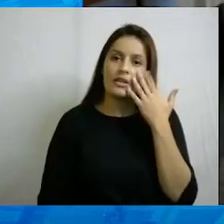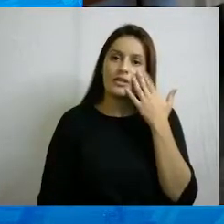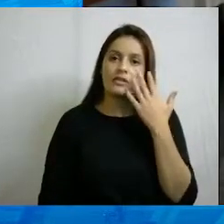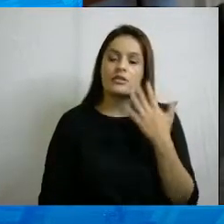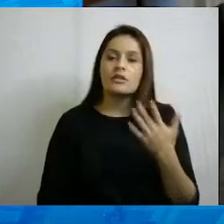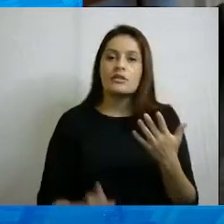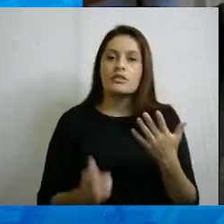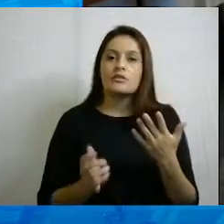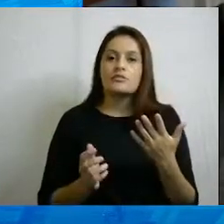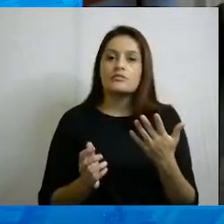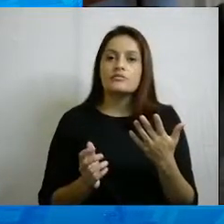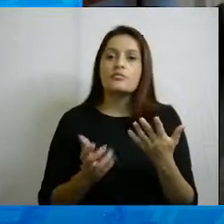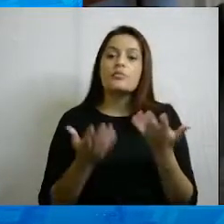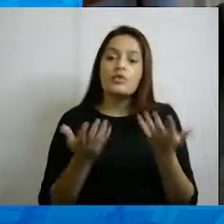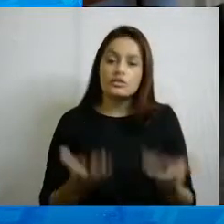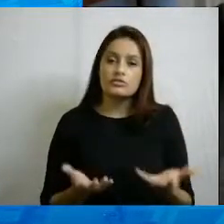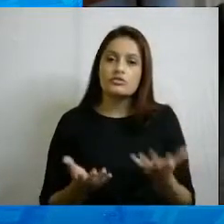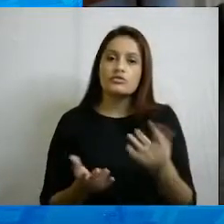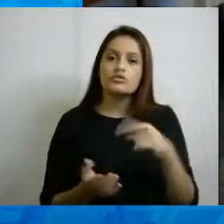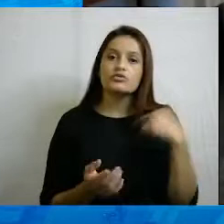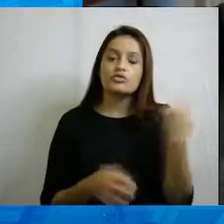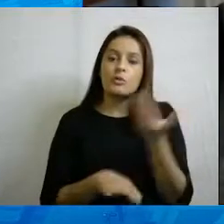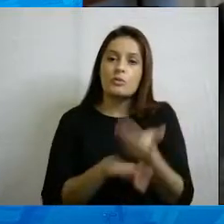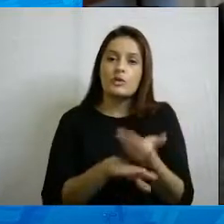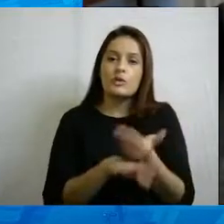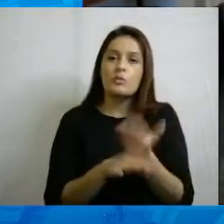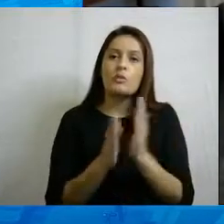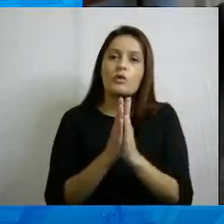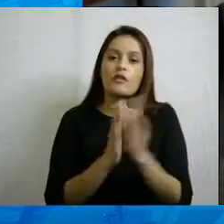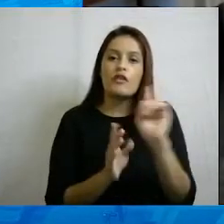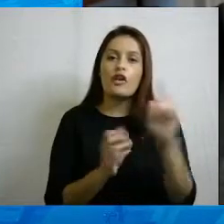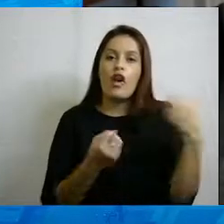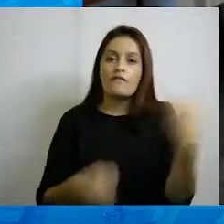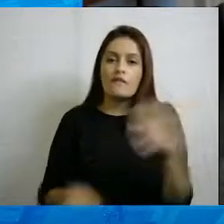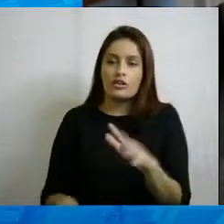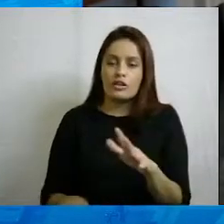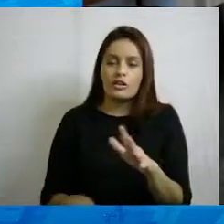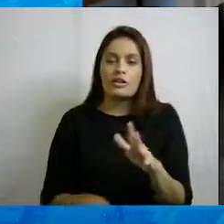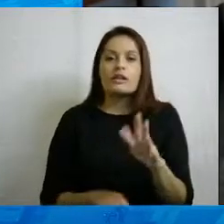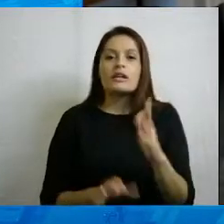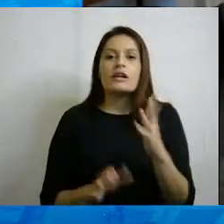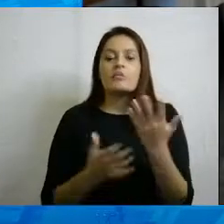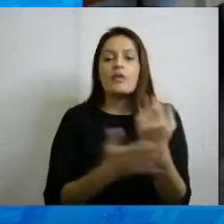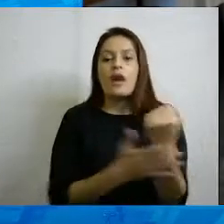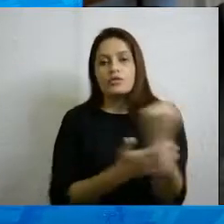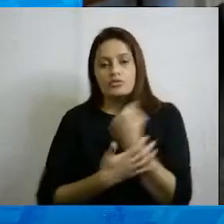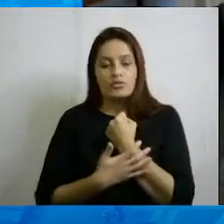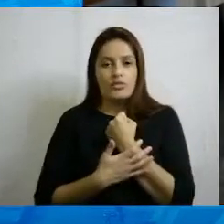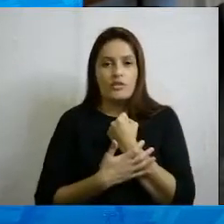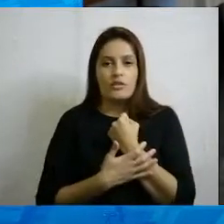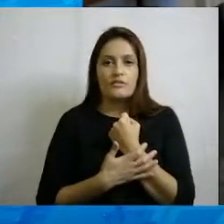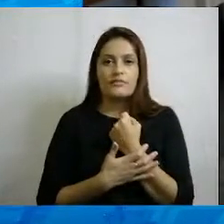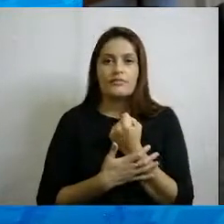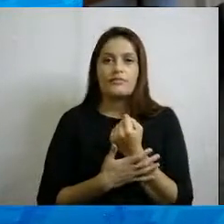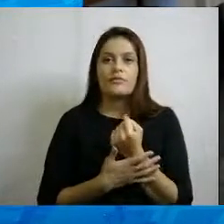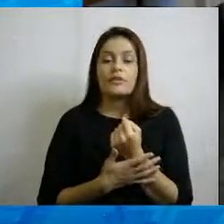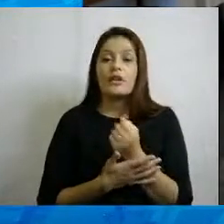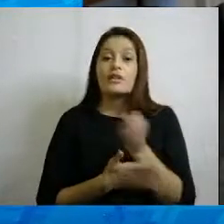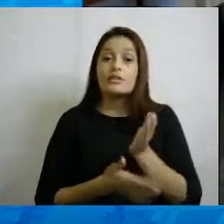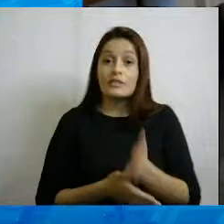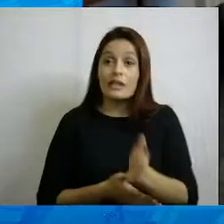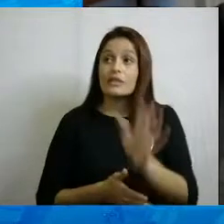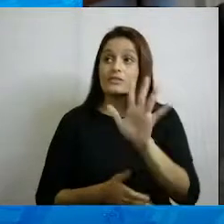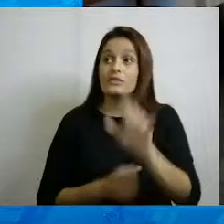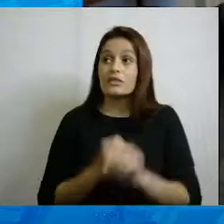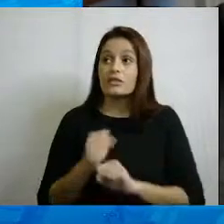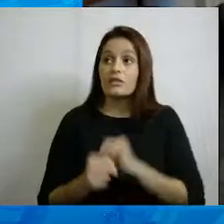que por esta parte le pedimos que no nos abandonen, que nos ayuden. Aún llevamos más de 5 años y no